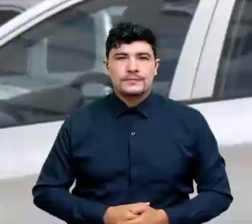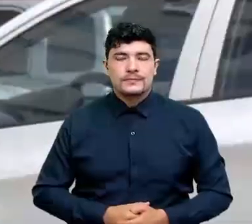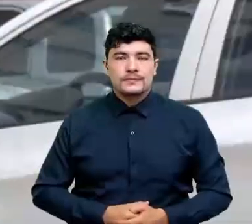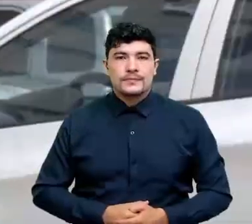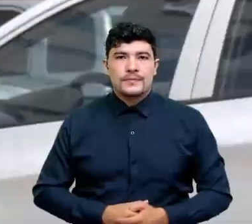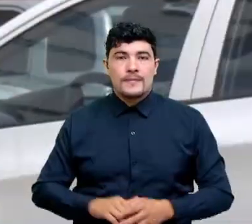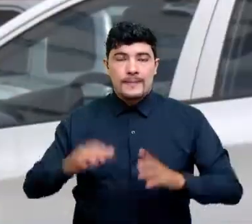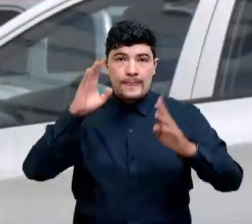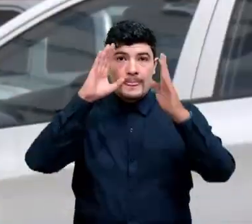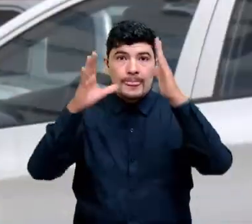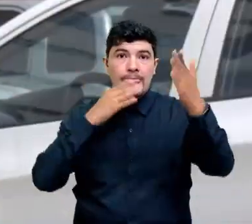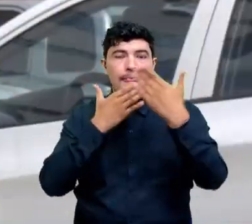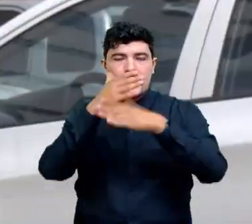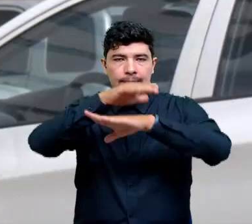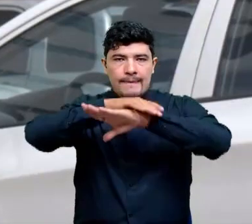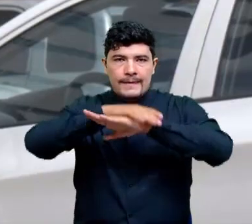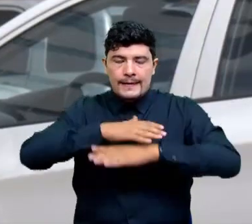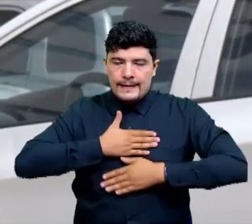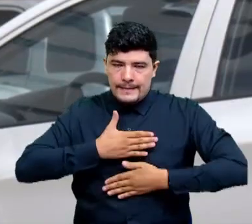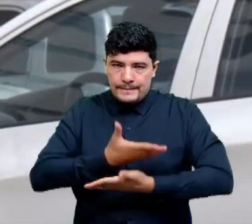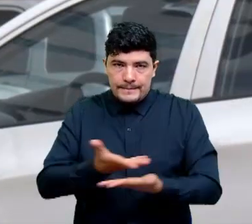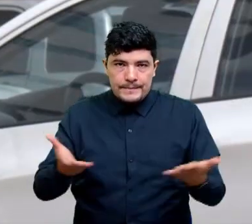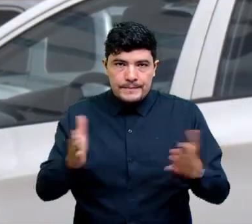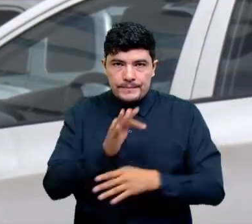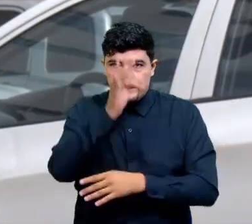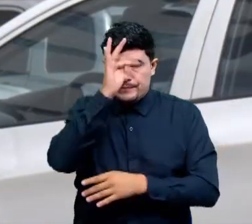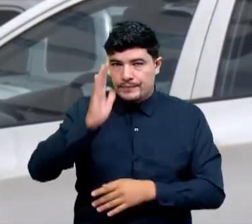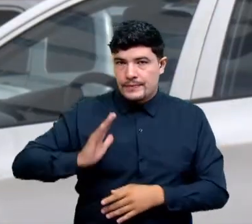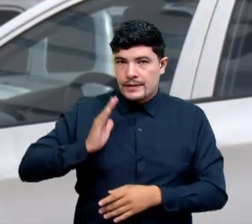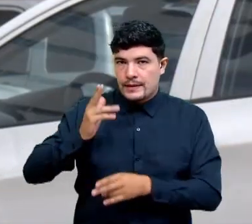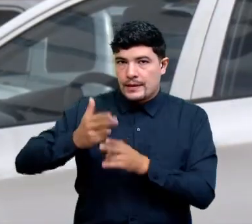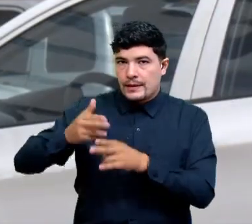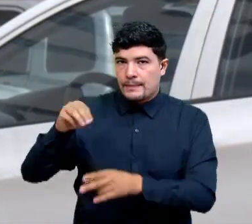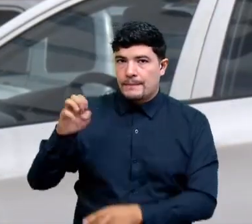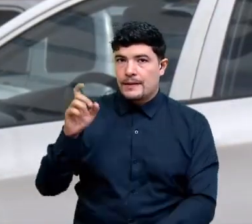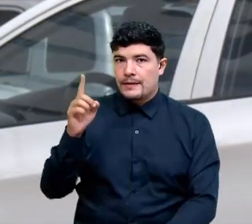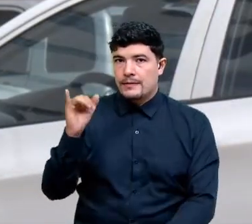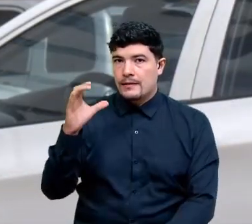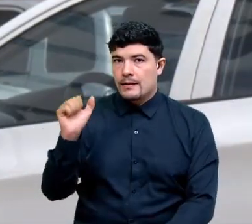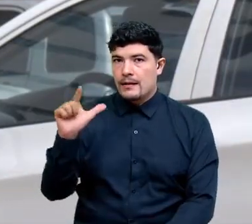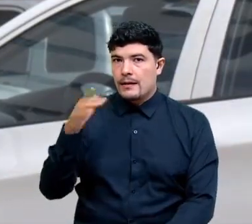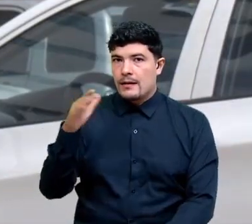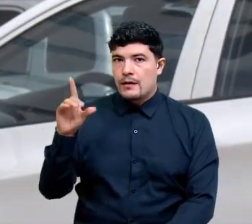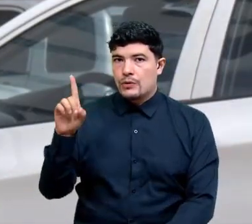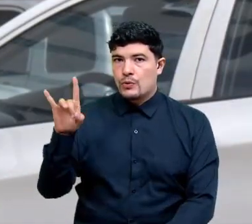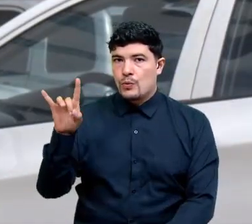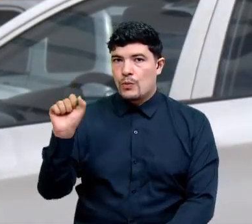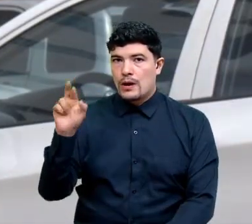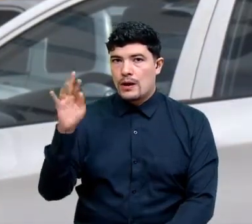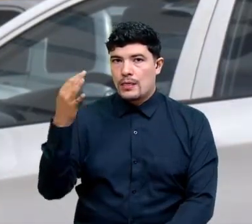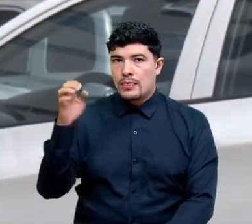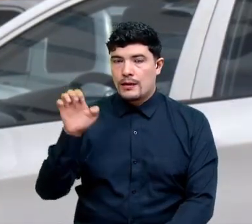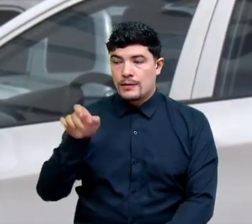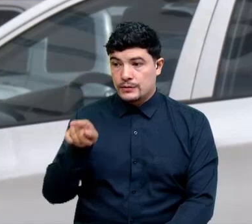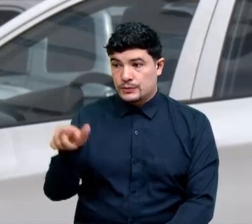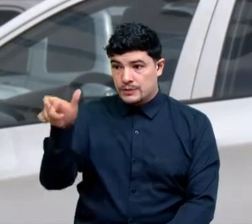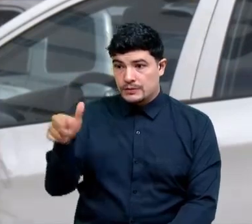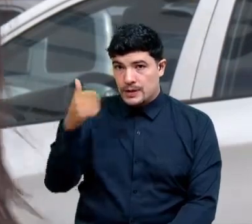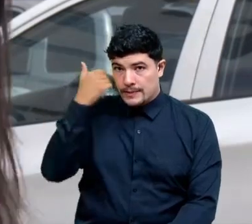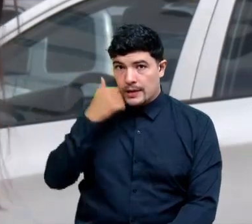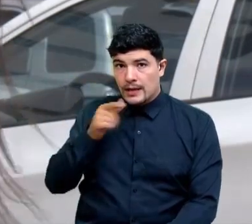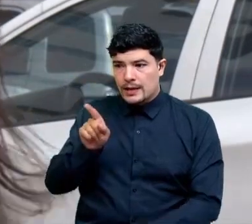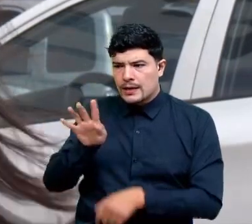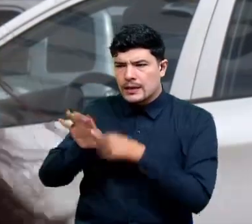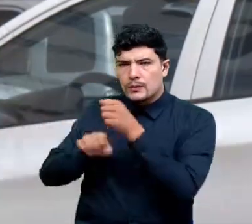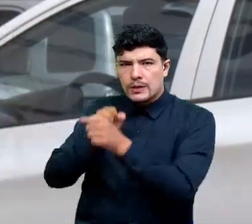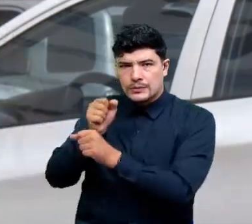Hola, ¿qué tal? Muy buenas tardes, los saludo desde la Clínica Médica Duarte. Pues bien, lo que sabemos hasta el momento es que la menor de 14 años se encuentra